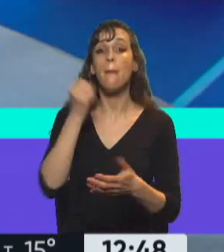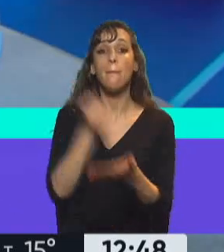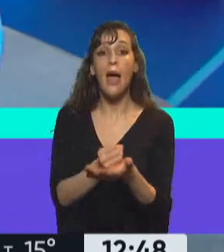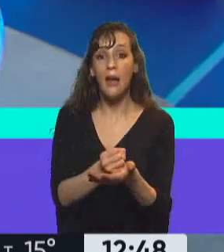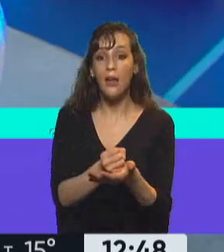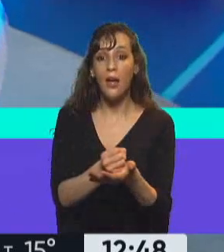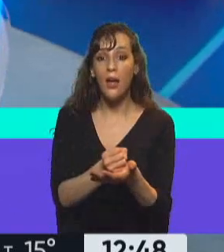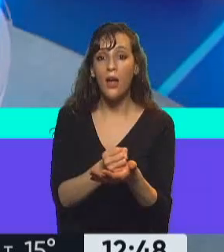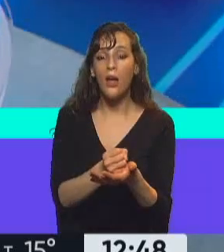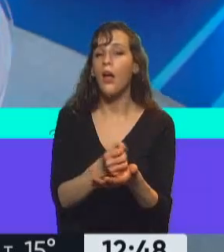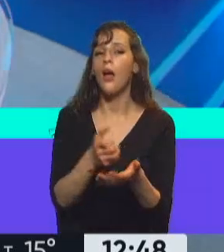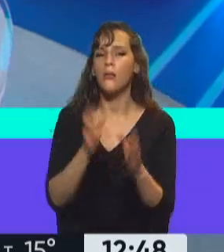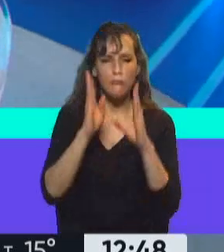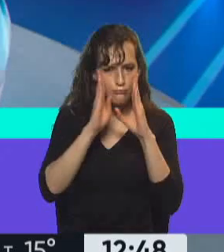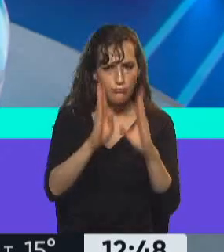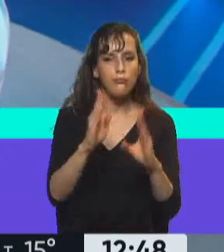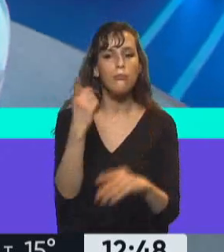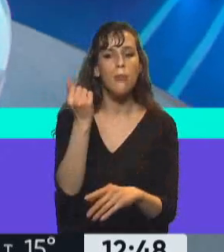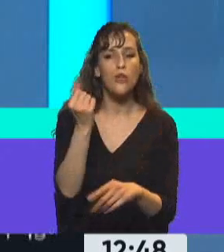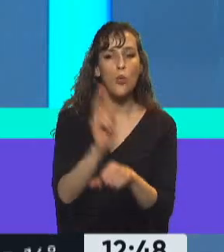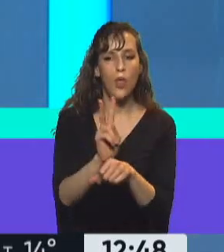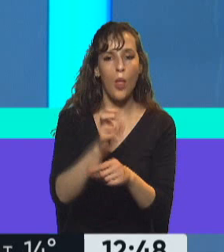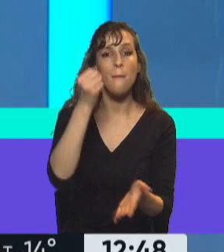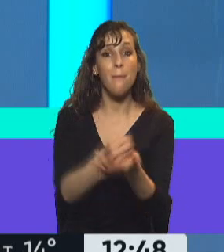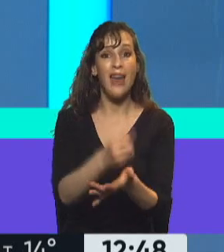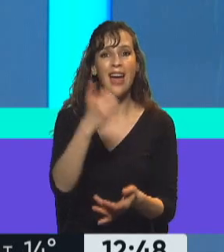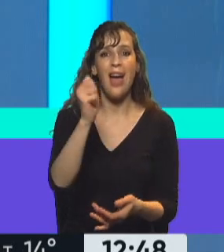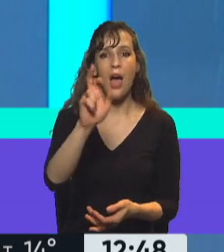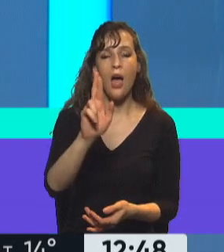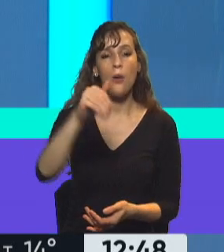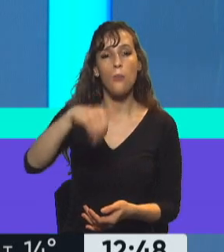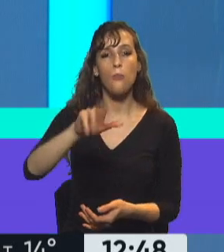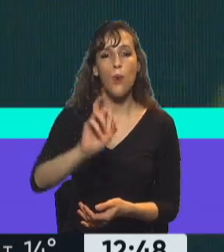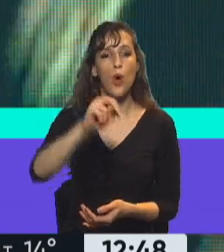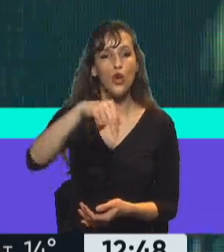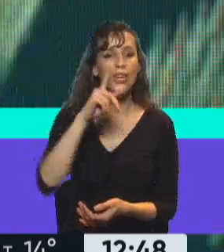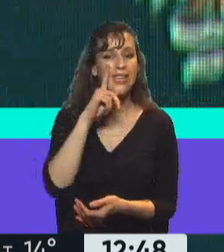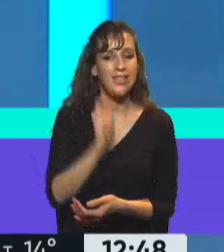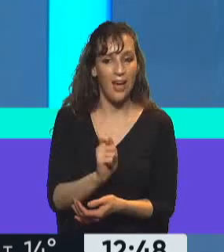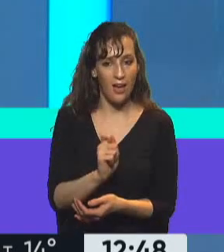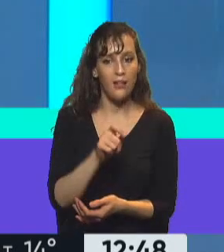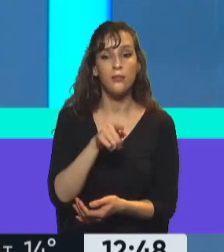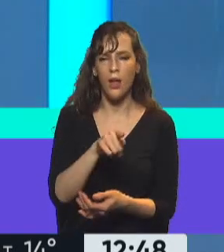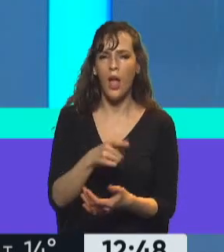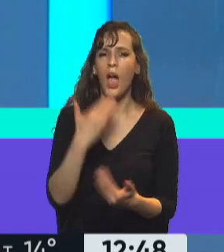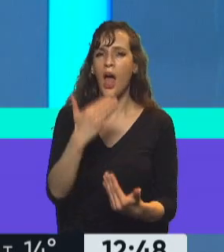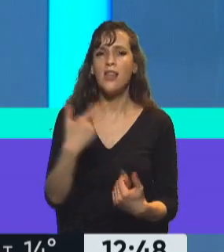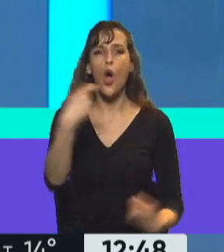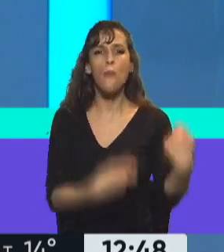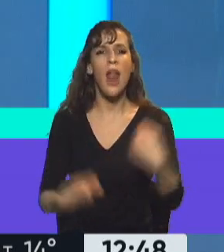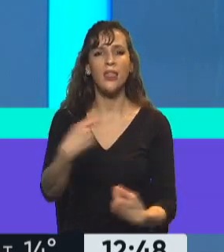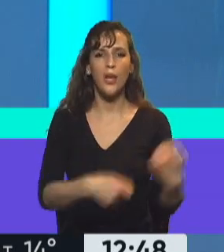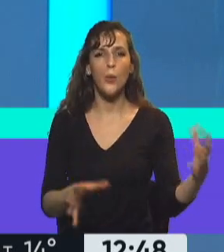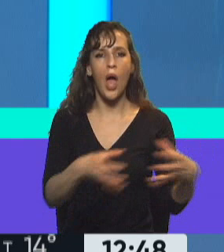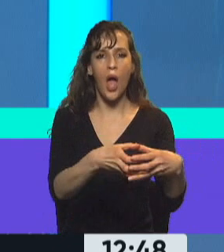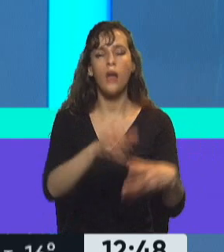creo que es exclusiva de precio cuidados la armonía es 20 pesos más barata que la ahora creo que creo que